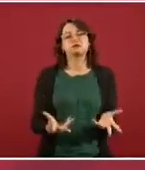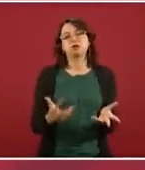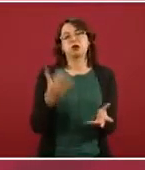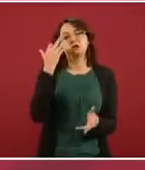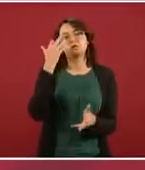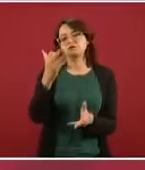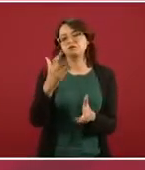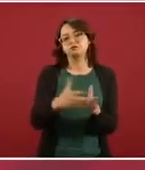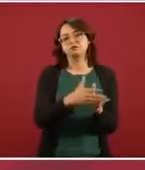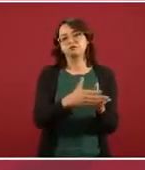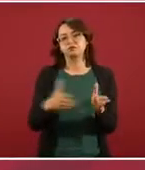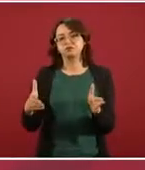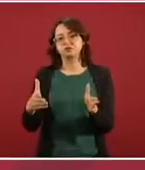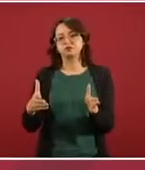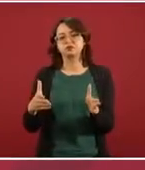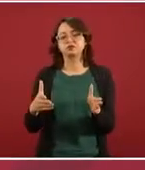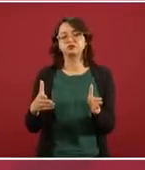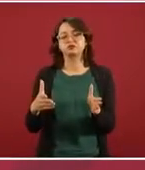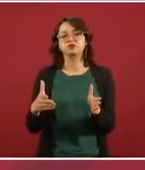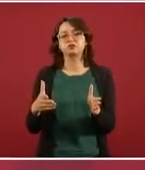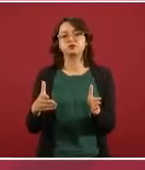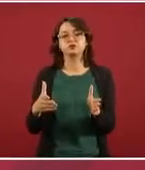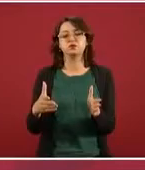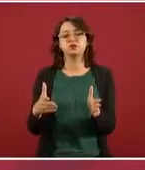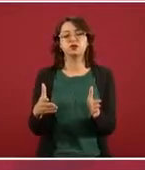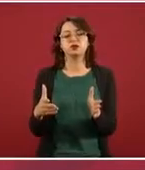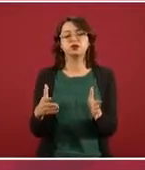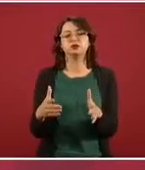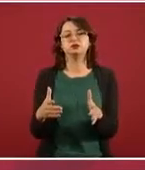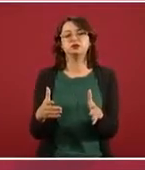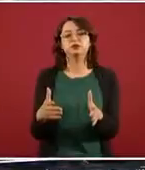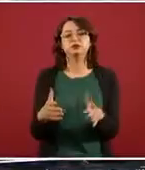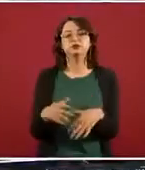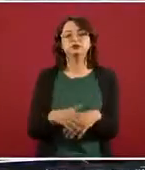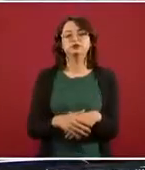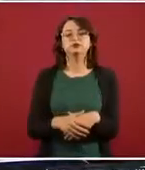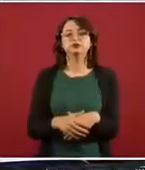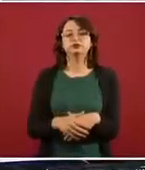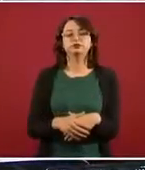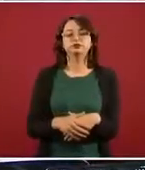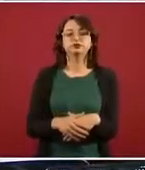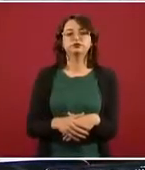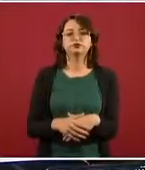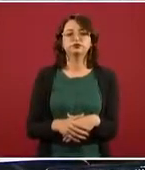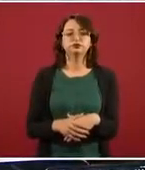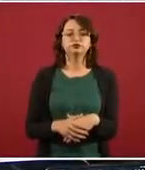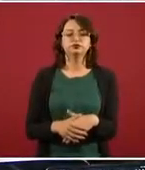considerable, luego de que se pueda